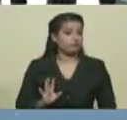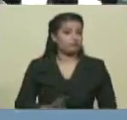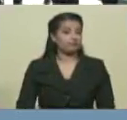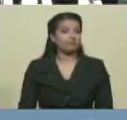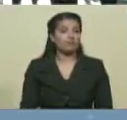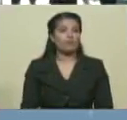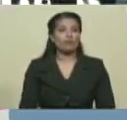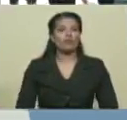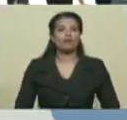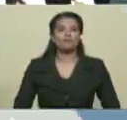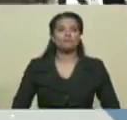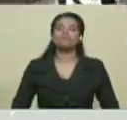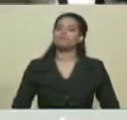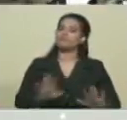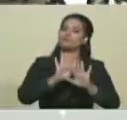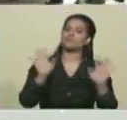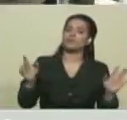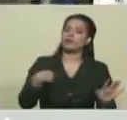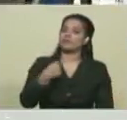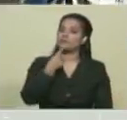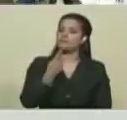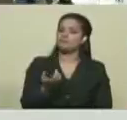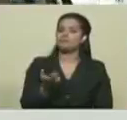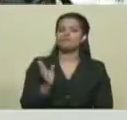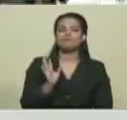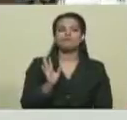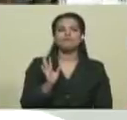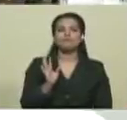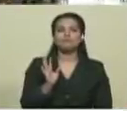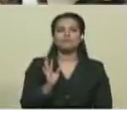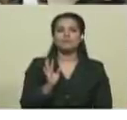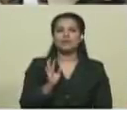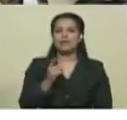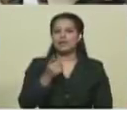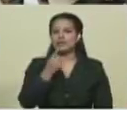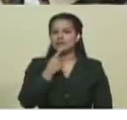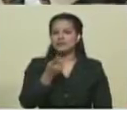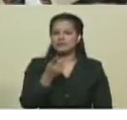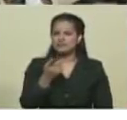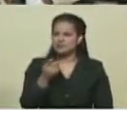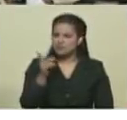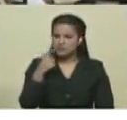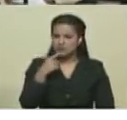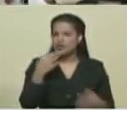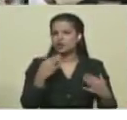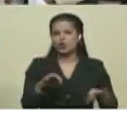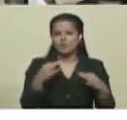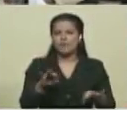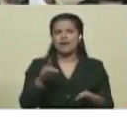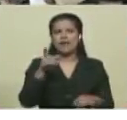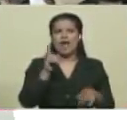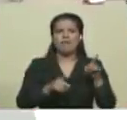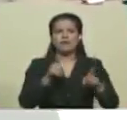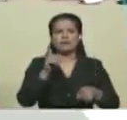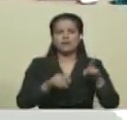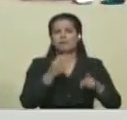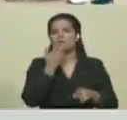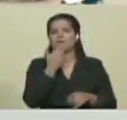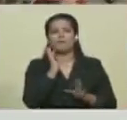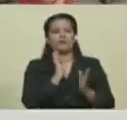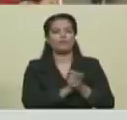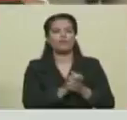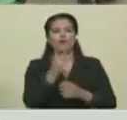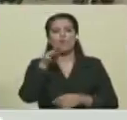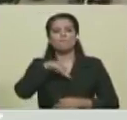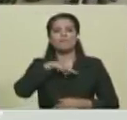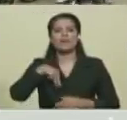de alguna irregularidad? Mira, de verdad te voy a decir que no. Más allá del retardo, hermano, que ocurre, tú sabes que es normal. A veces falta un miembro